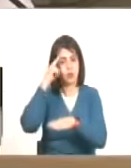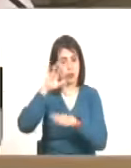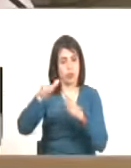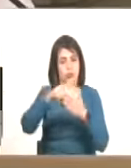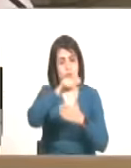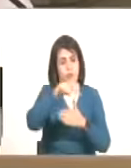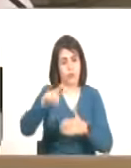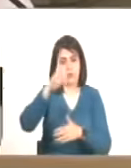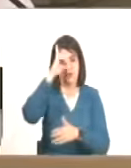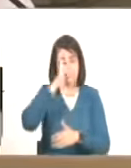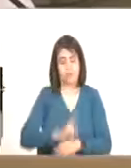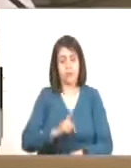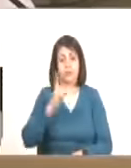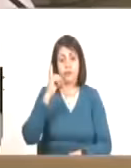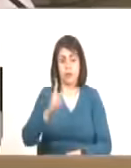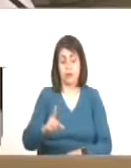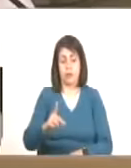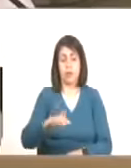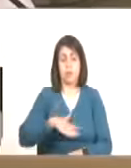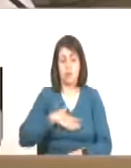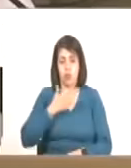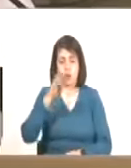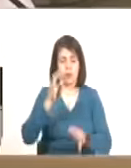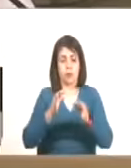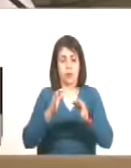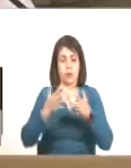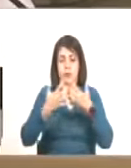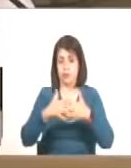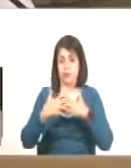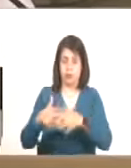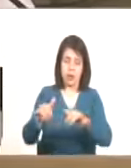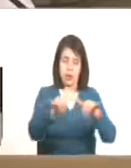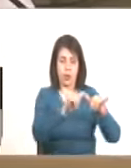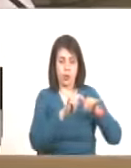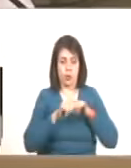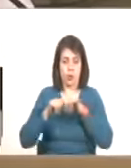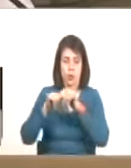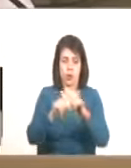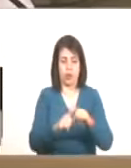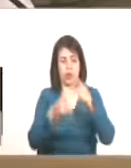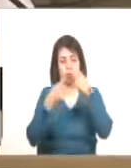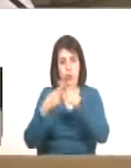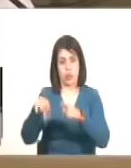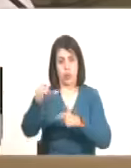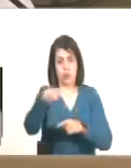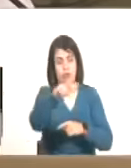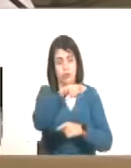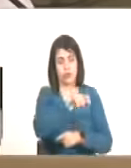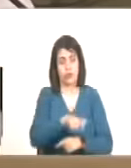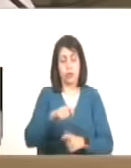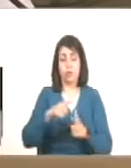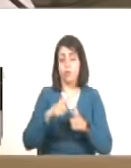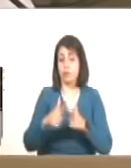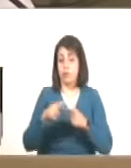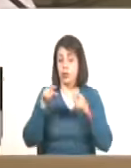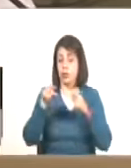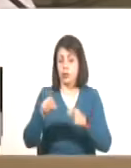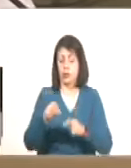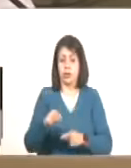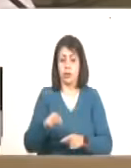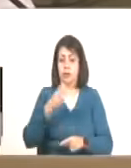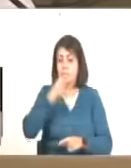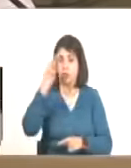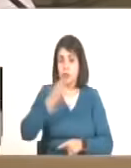las personas con discapacidad tienen capacidad jurídica en igualdad de condiciones que las demás personas. En tal sentido, se